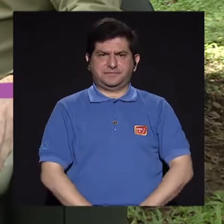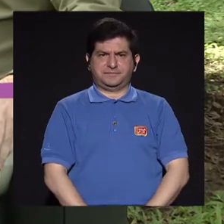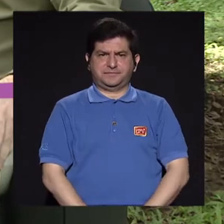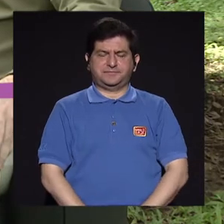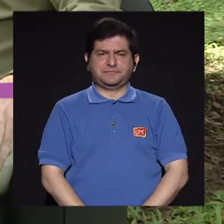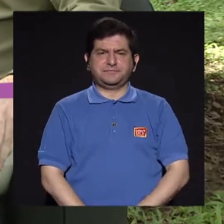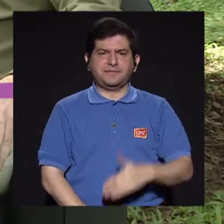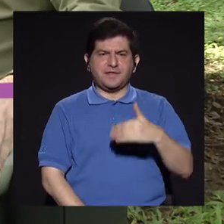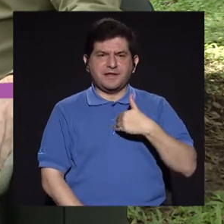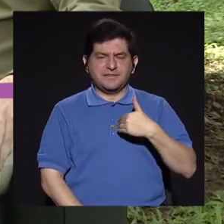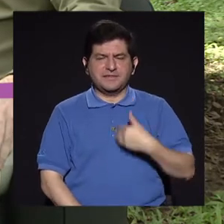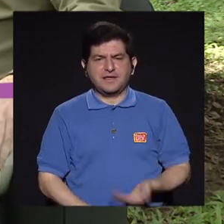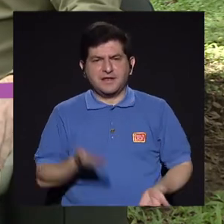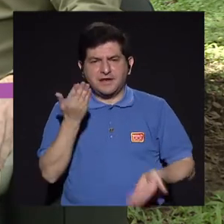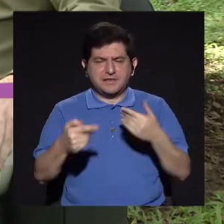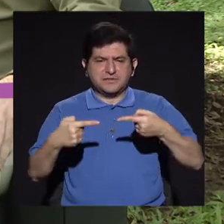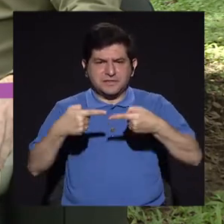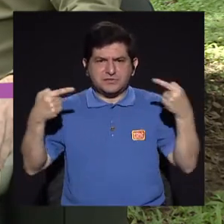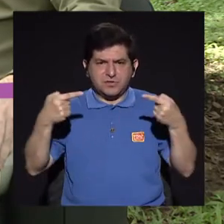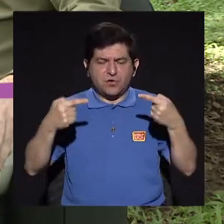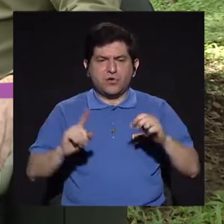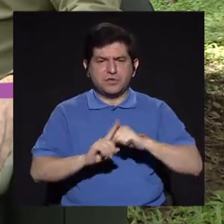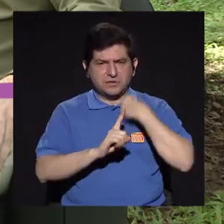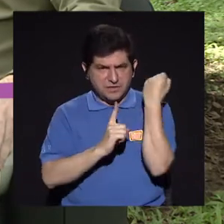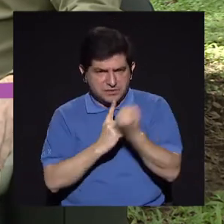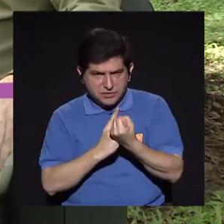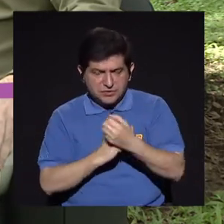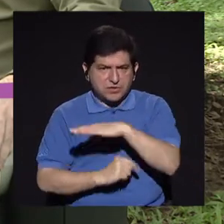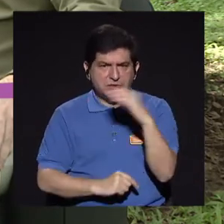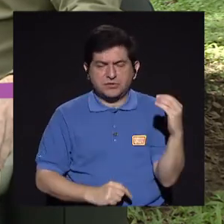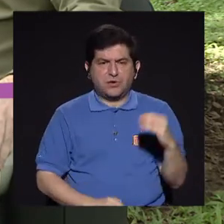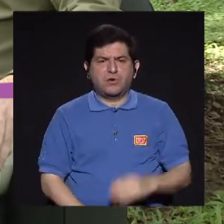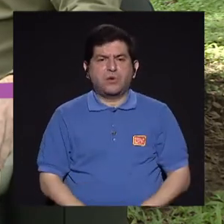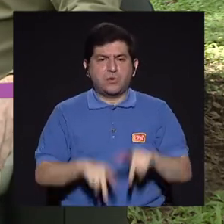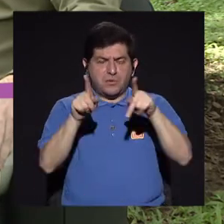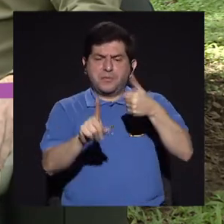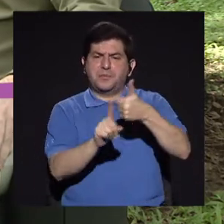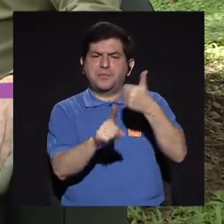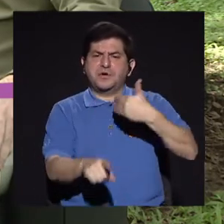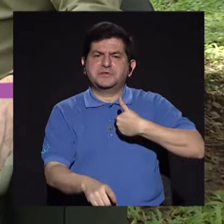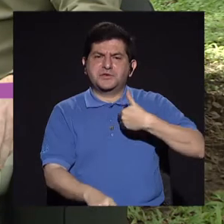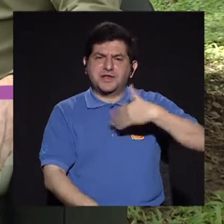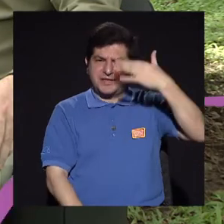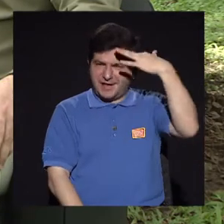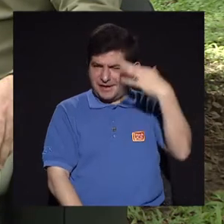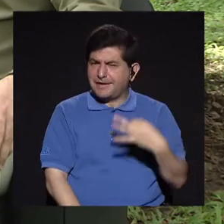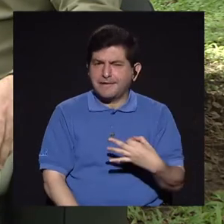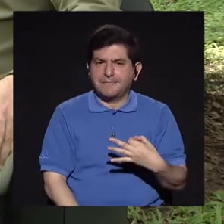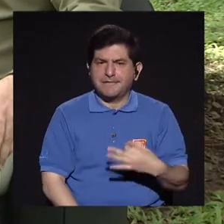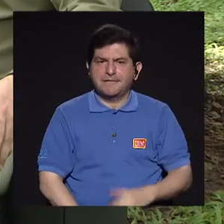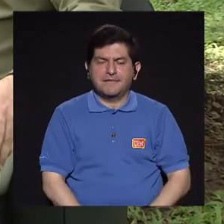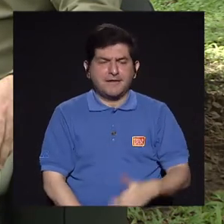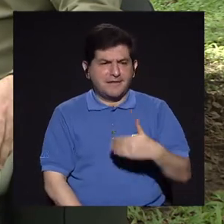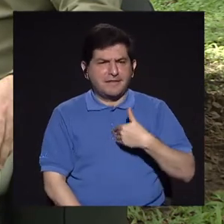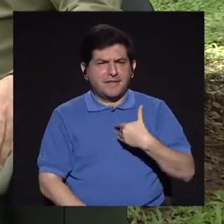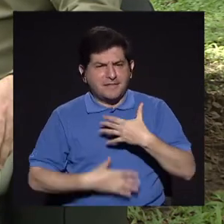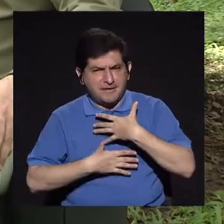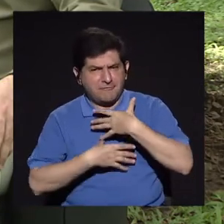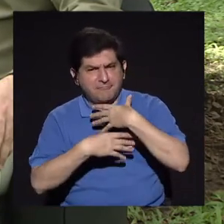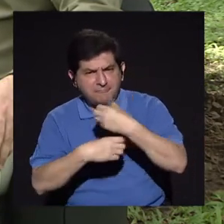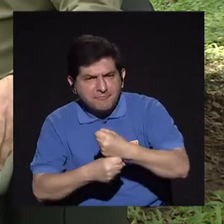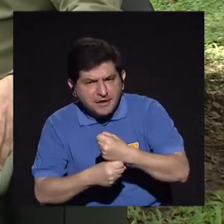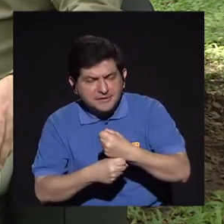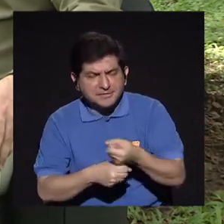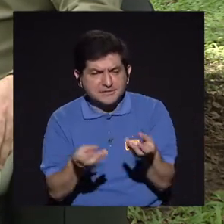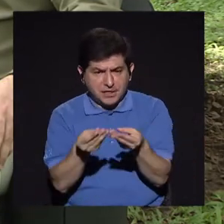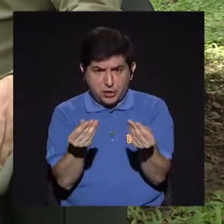de si tiene contraindicaciones o si hasta cierto momento también el mismo paciente tiene como que creérselo, ¿verdad? Tener cierta confianza